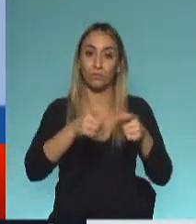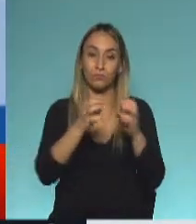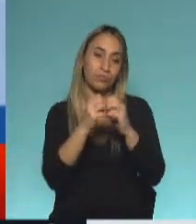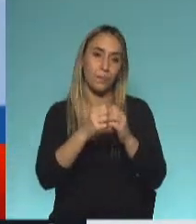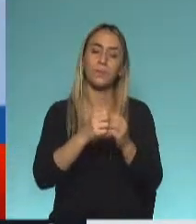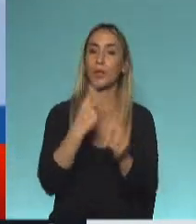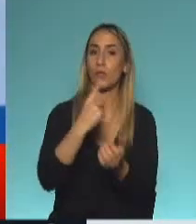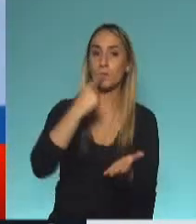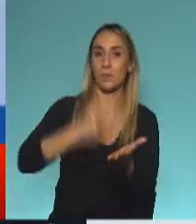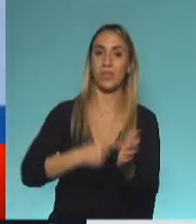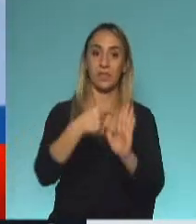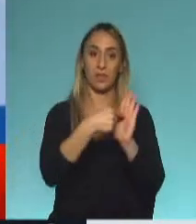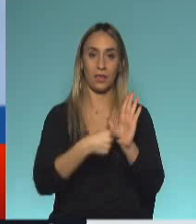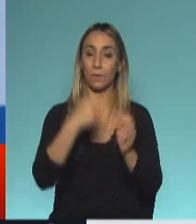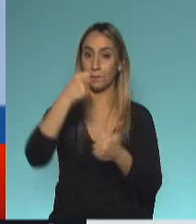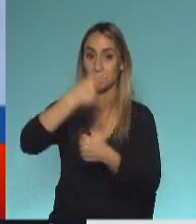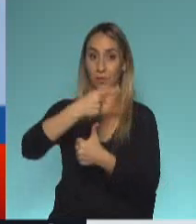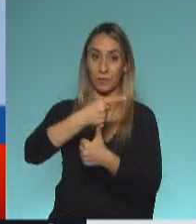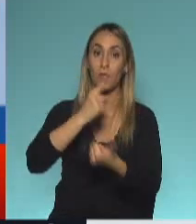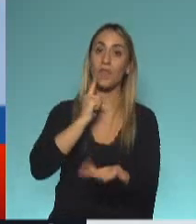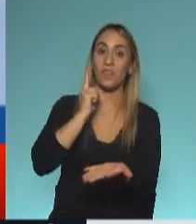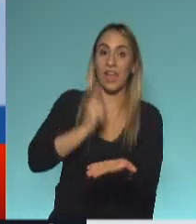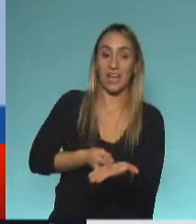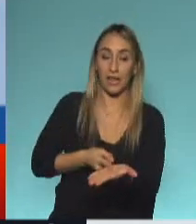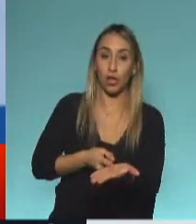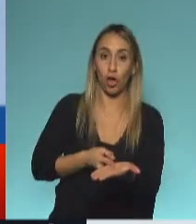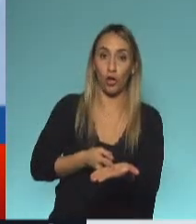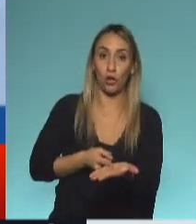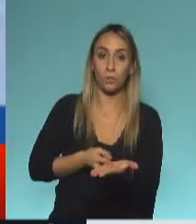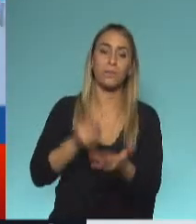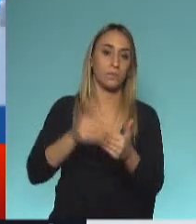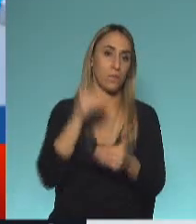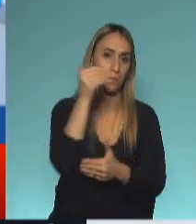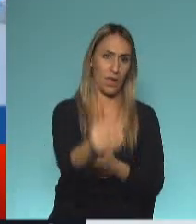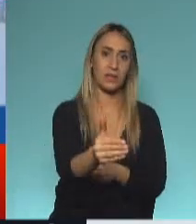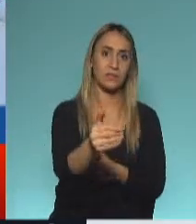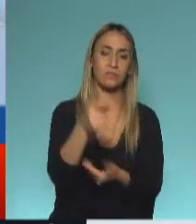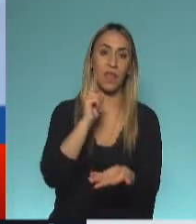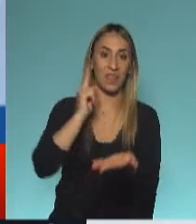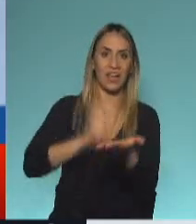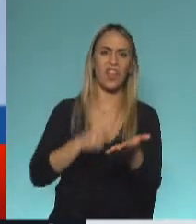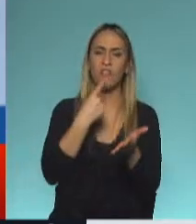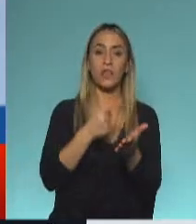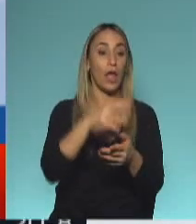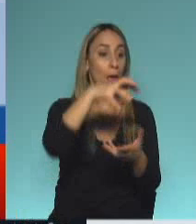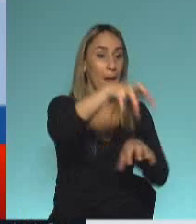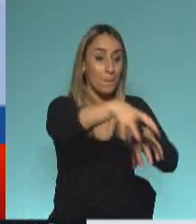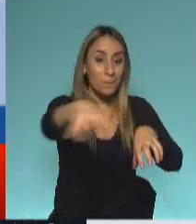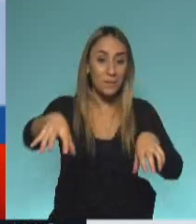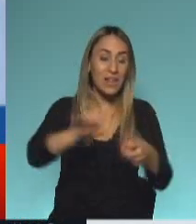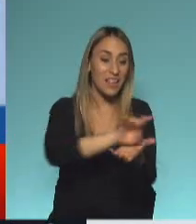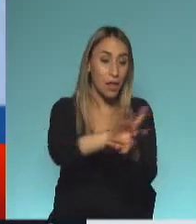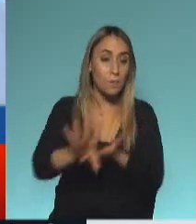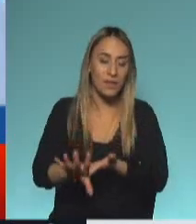primera tiene que ver con la extensión del decreto de necesidad y urgencia que prohíbe los despidos en las empresas por otros